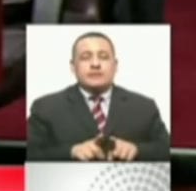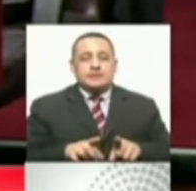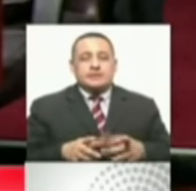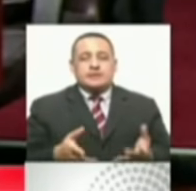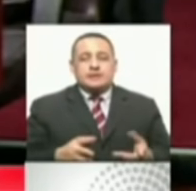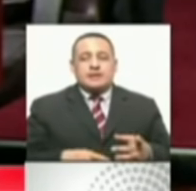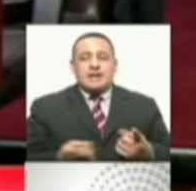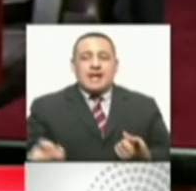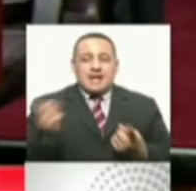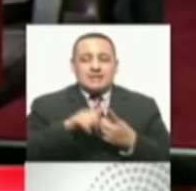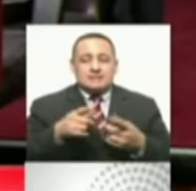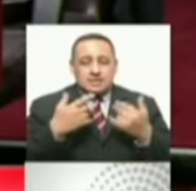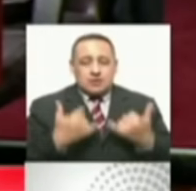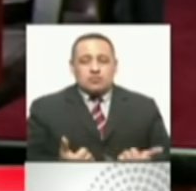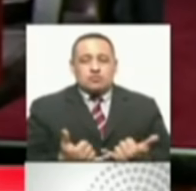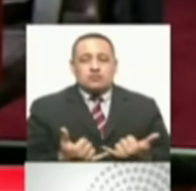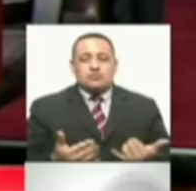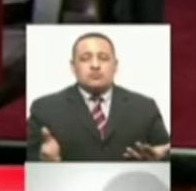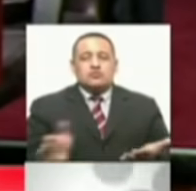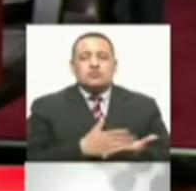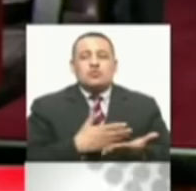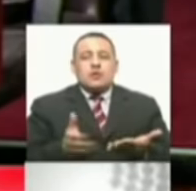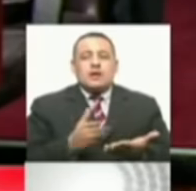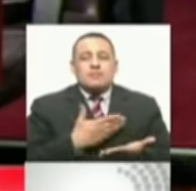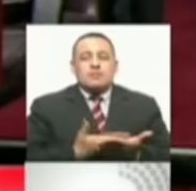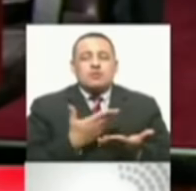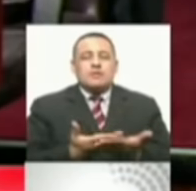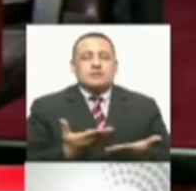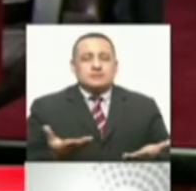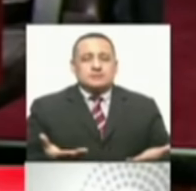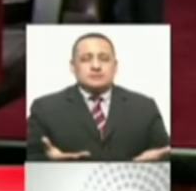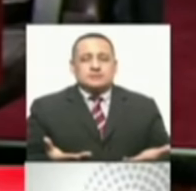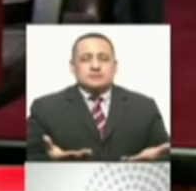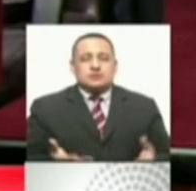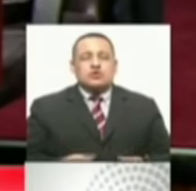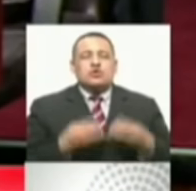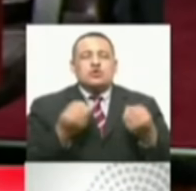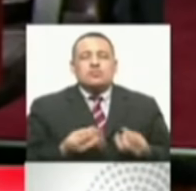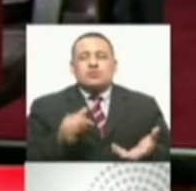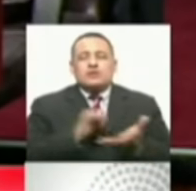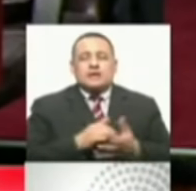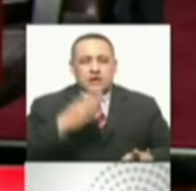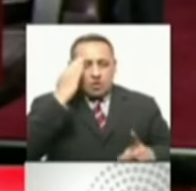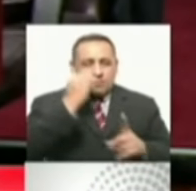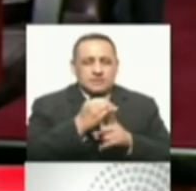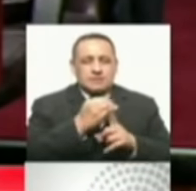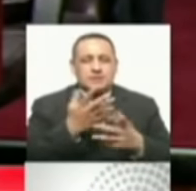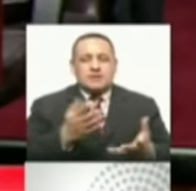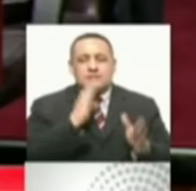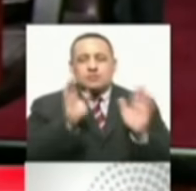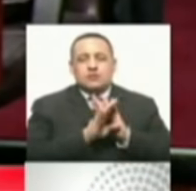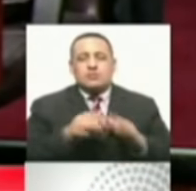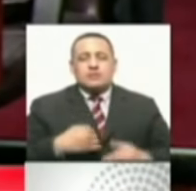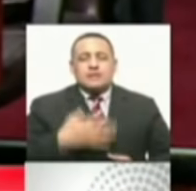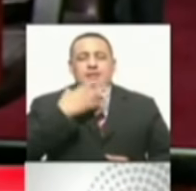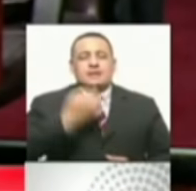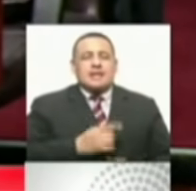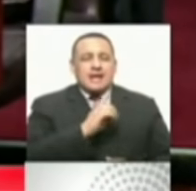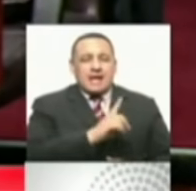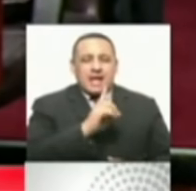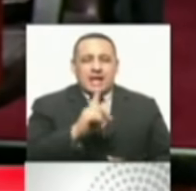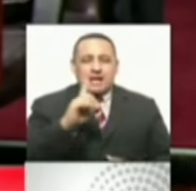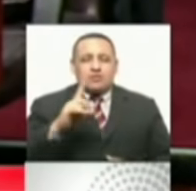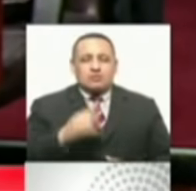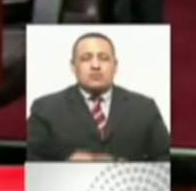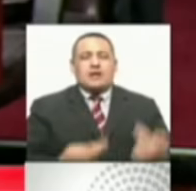además, una hora y media que se ha presentado. Aquí parece más un asunto no de certificados, sino de idoneidad.